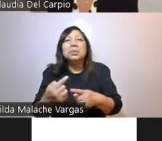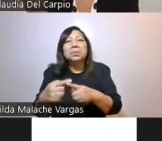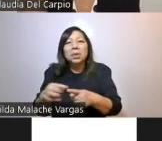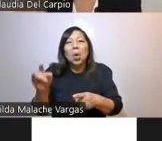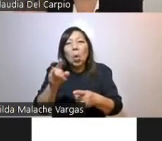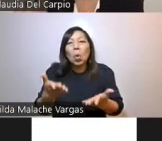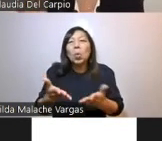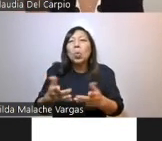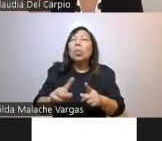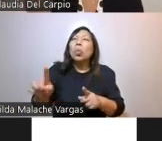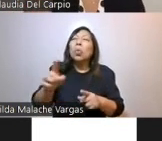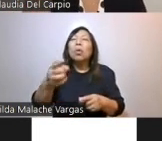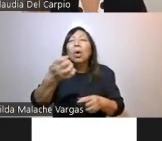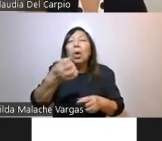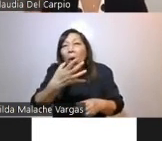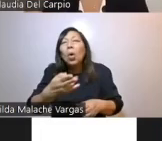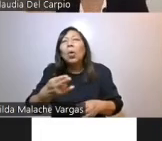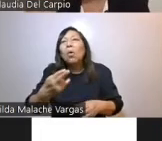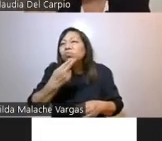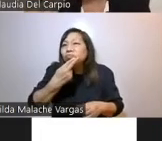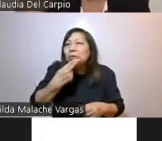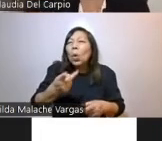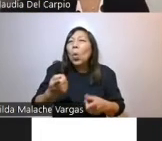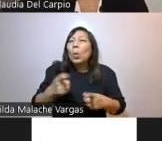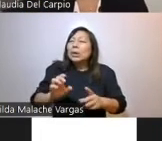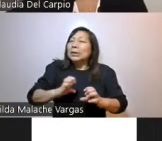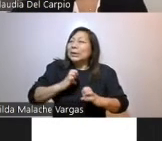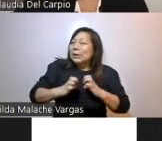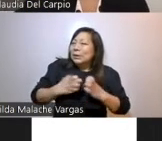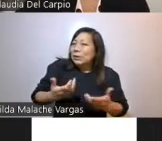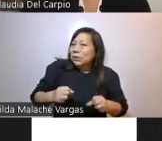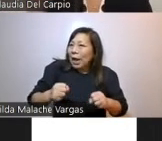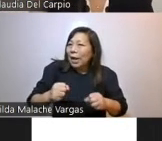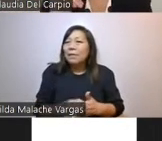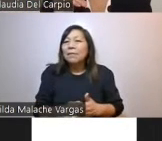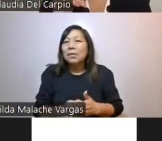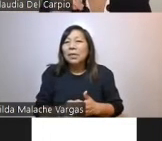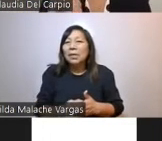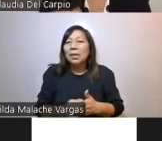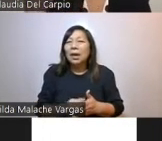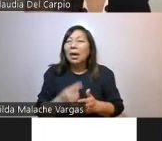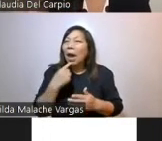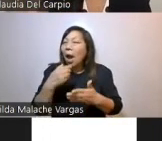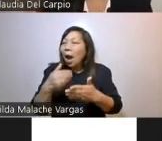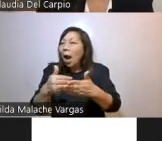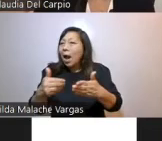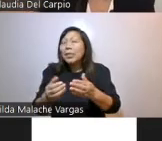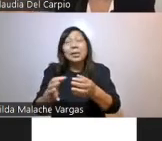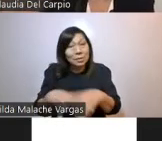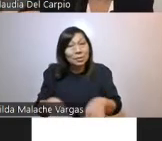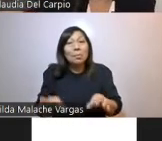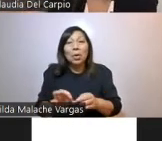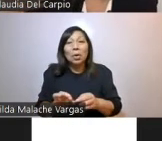de algunos medicamentos, el tabaquismo, el estrés, o una falta de estímulo previo, ¿no? Es importante que haya